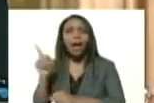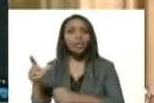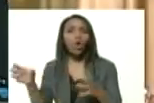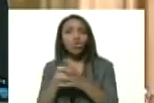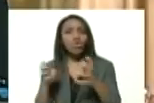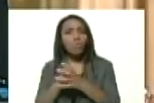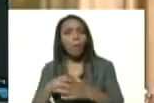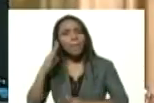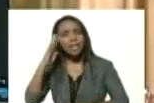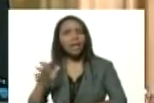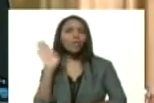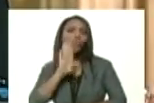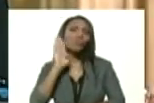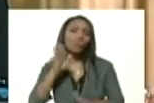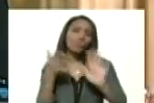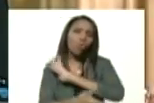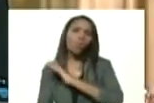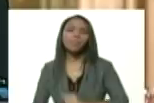paramilitares